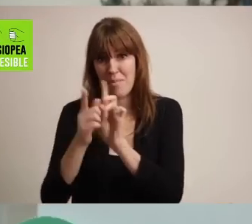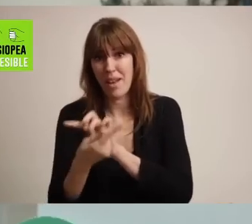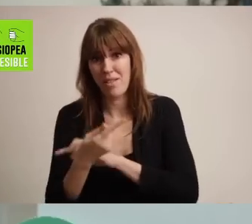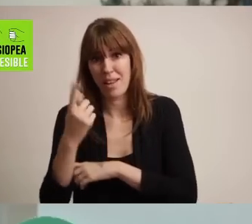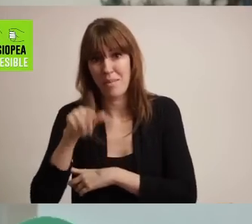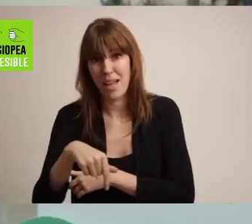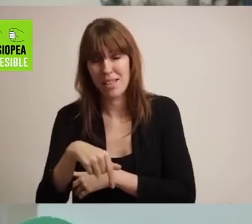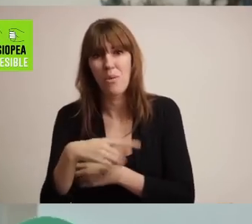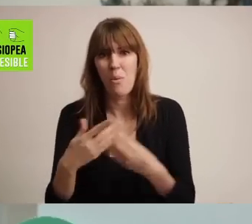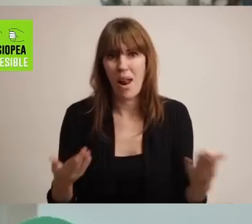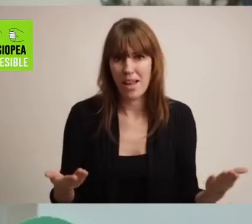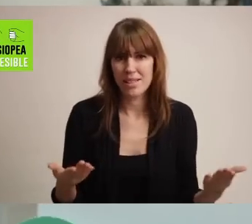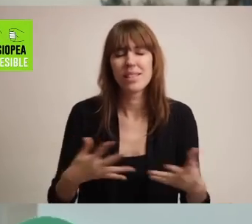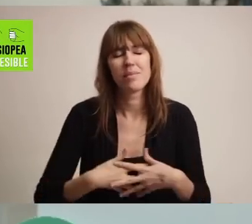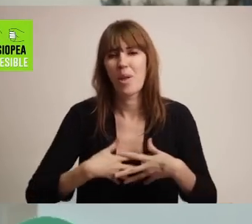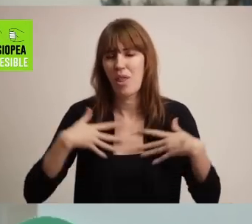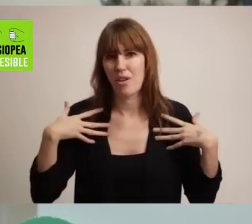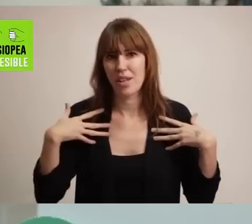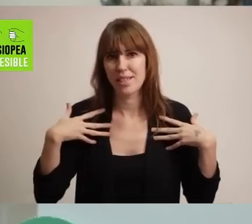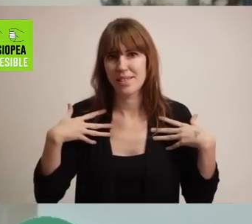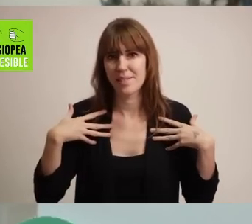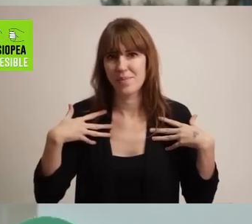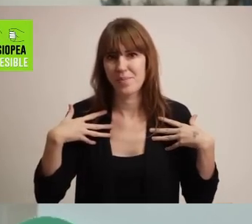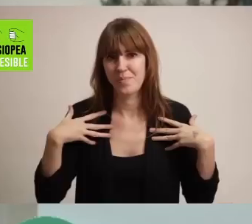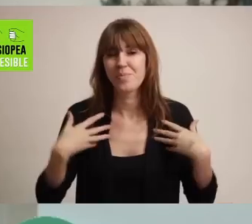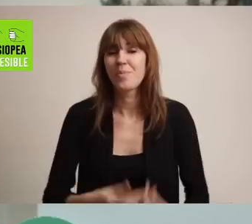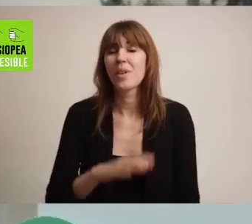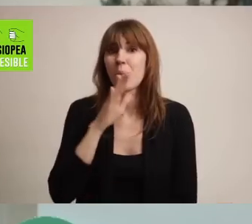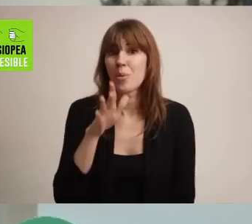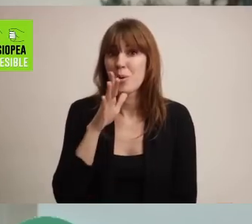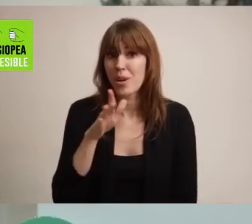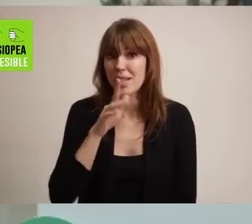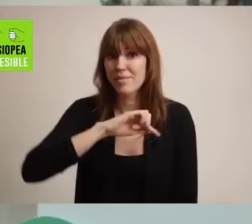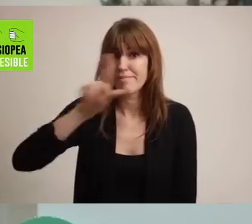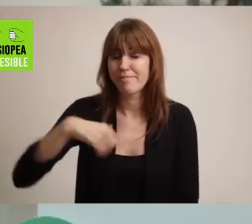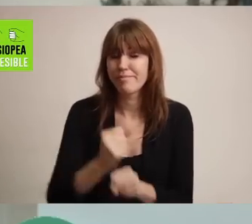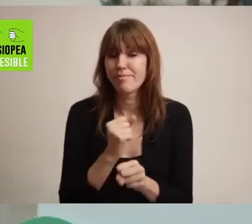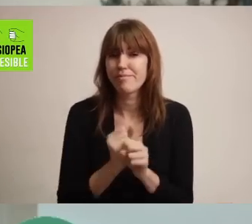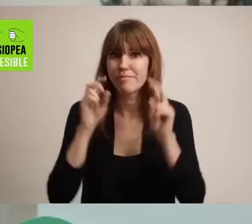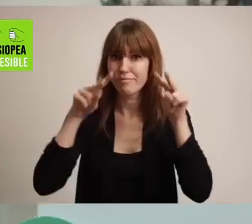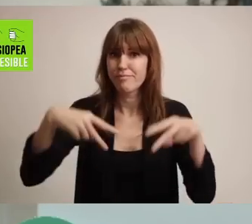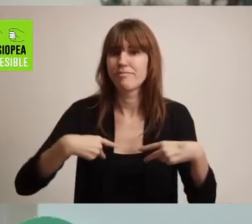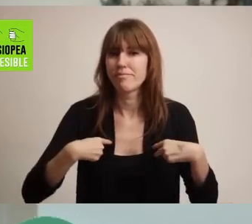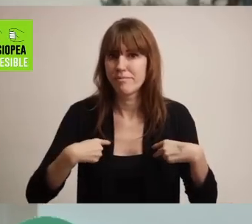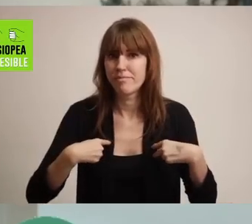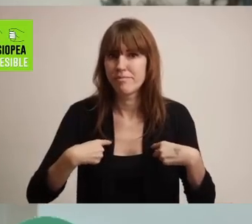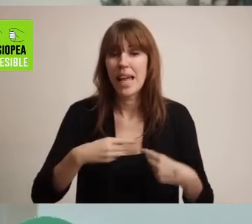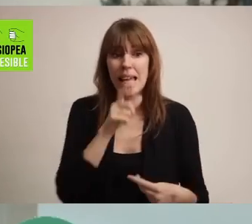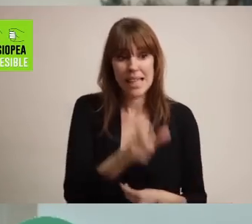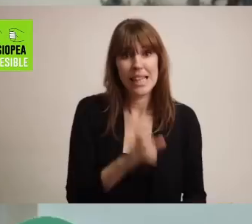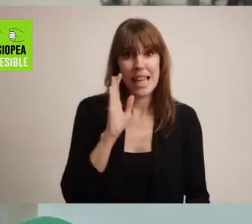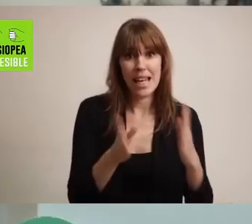El quid de la cuestión está en las emociones. Por eso hay que trabajarse uno. Tanto el